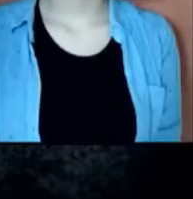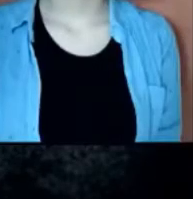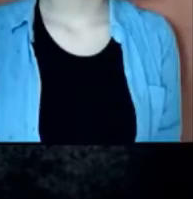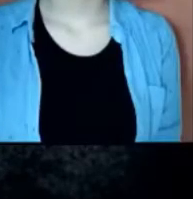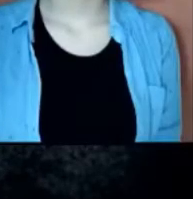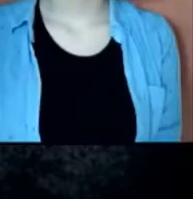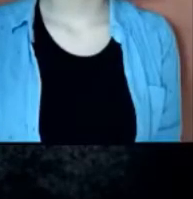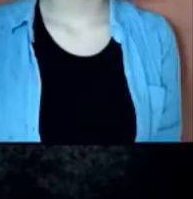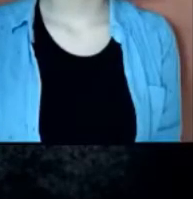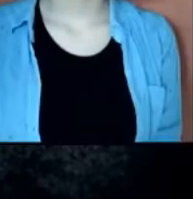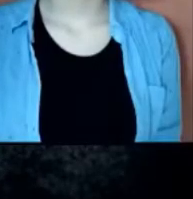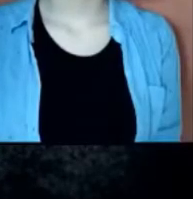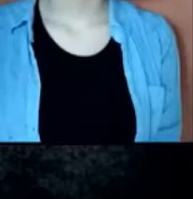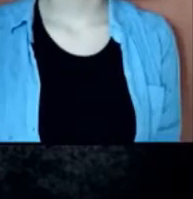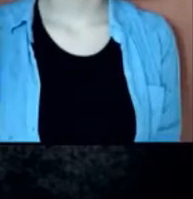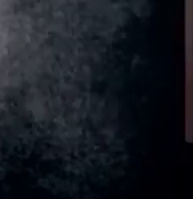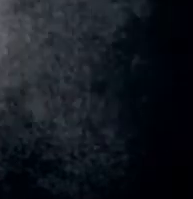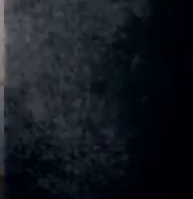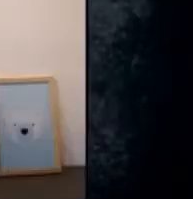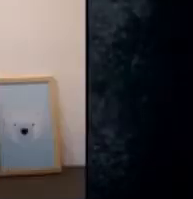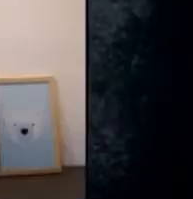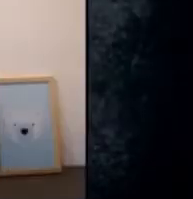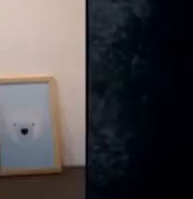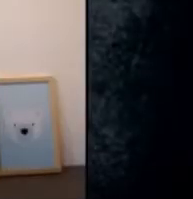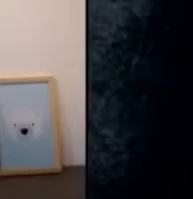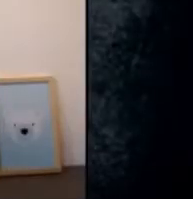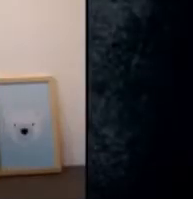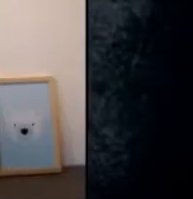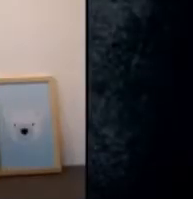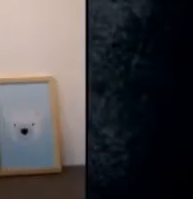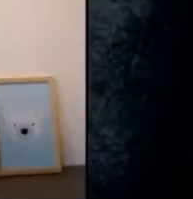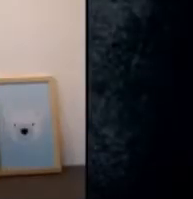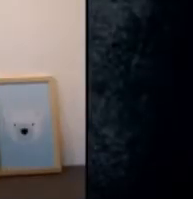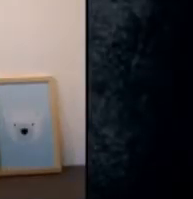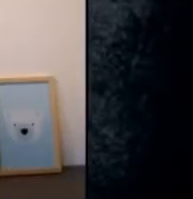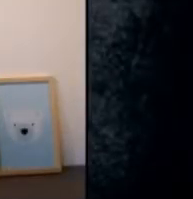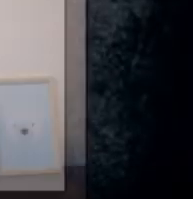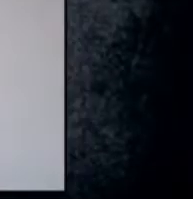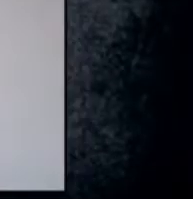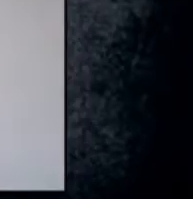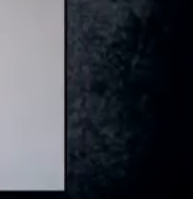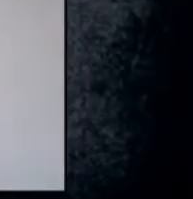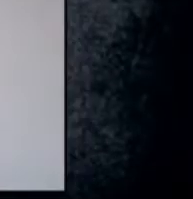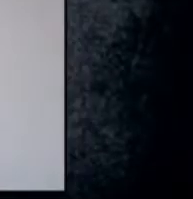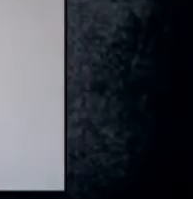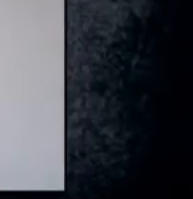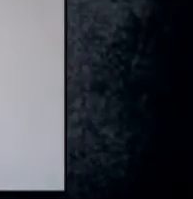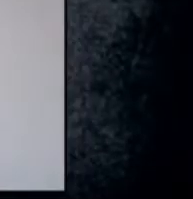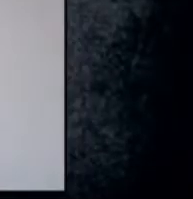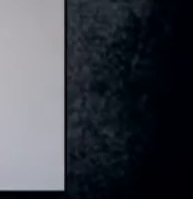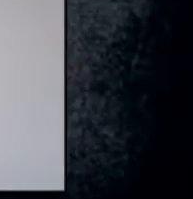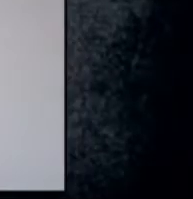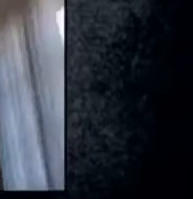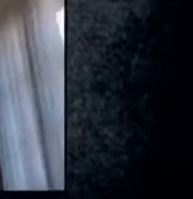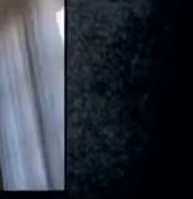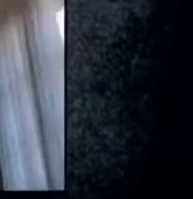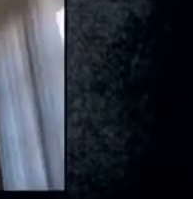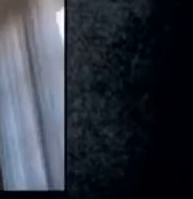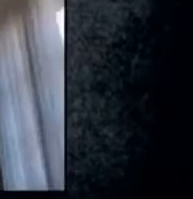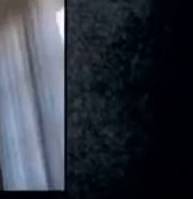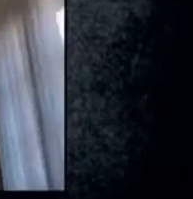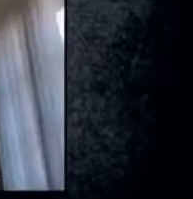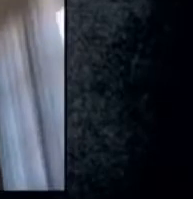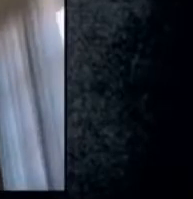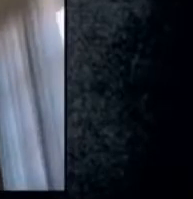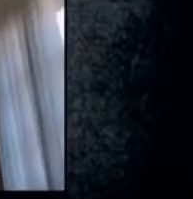escogería red y fernando se está quedando en consecuencia de hecho y de derecho con amplio y pleno poder pararse